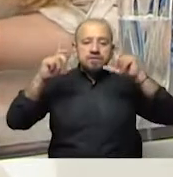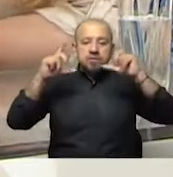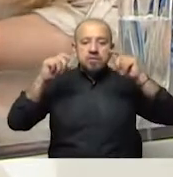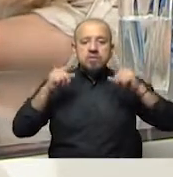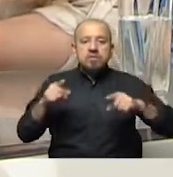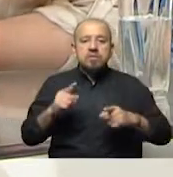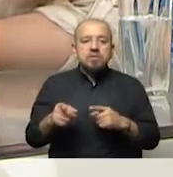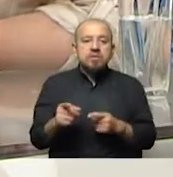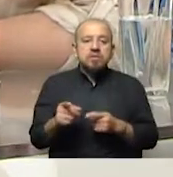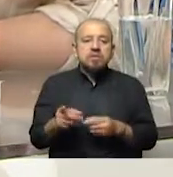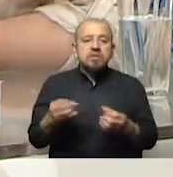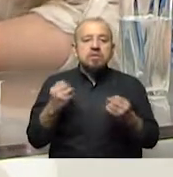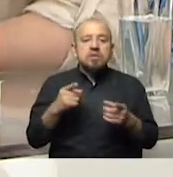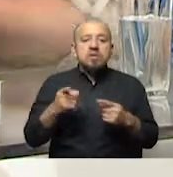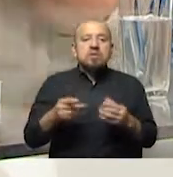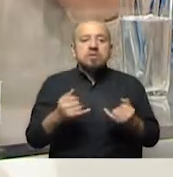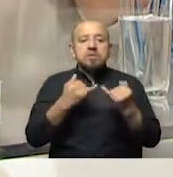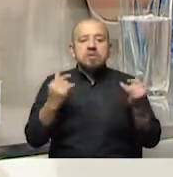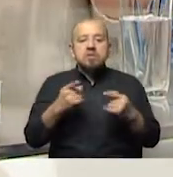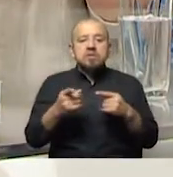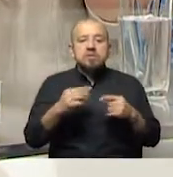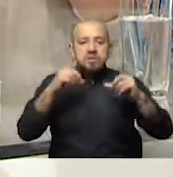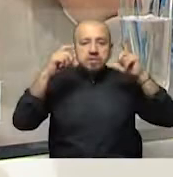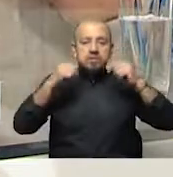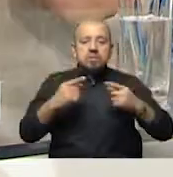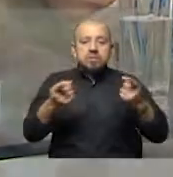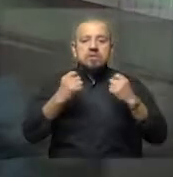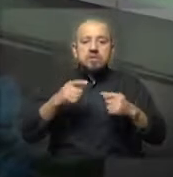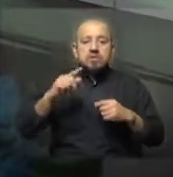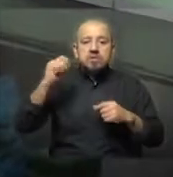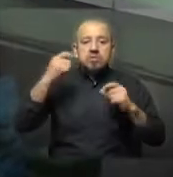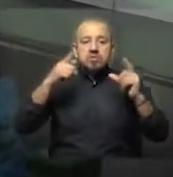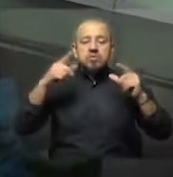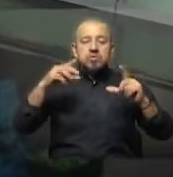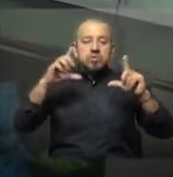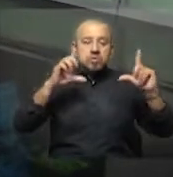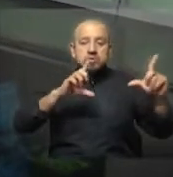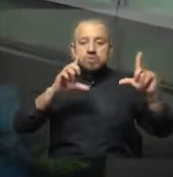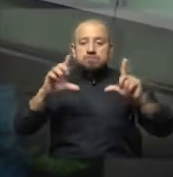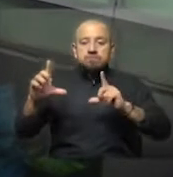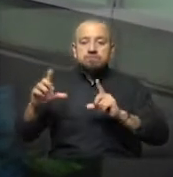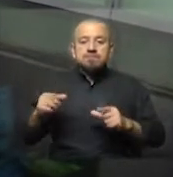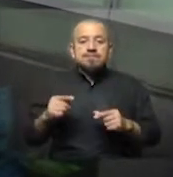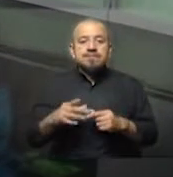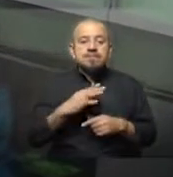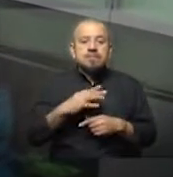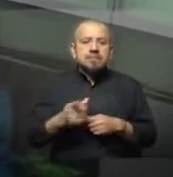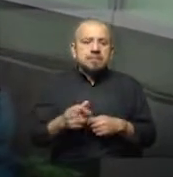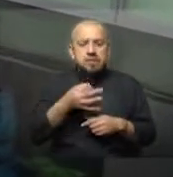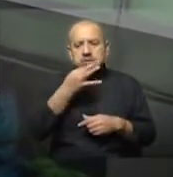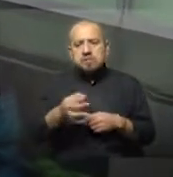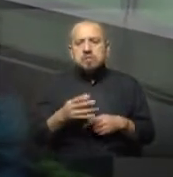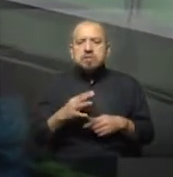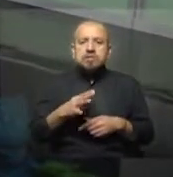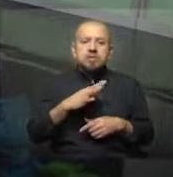gracioso porque ese día la fotógrafas necesitaba luz Entonces tenemos que ir un día que quisiera no quería yo le dije mamá